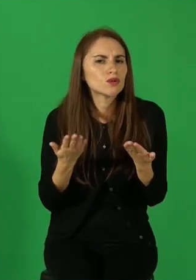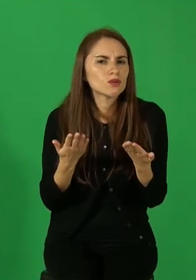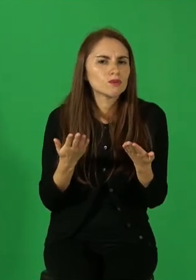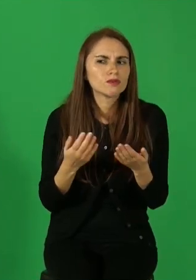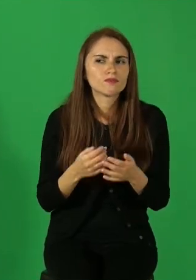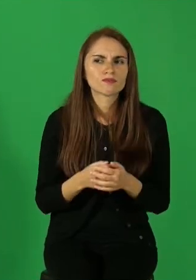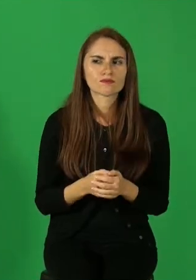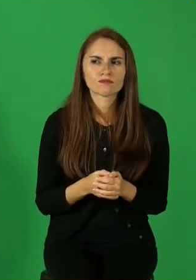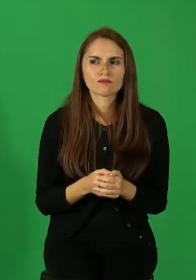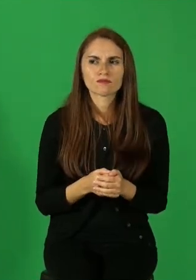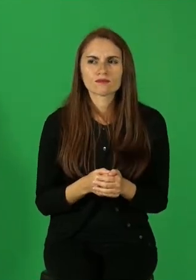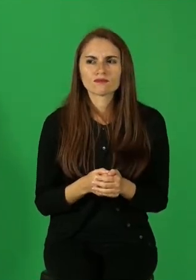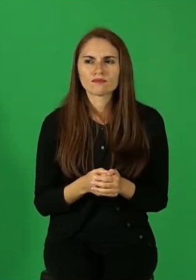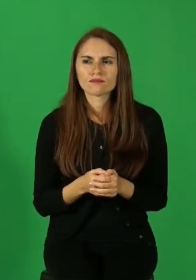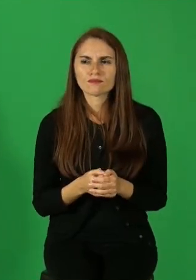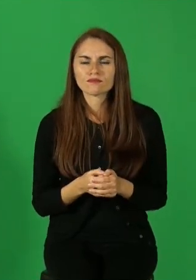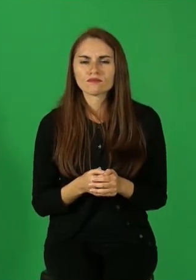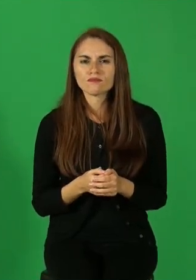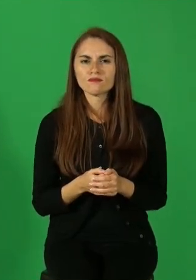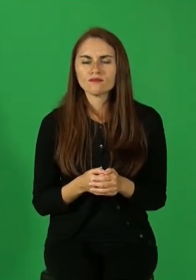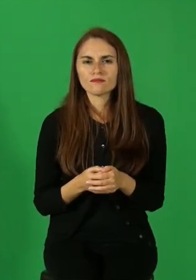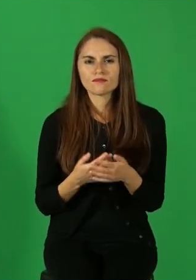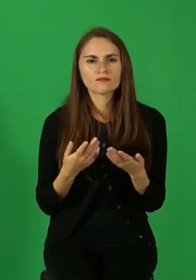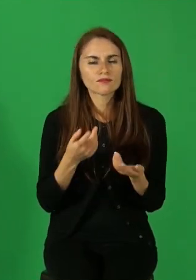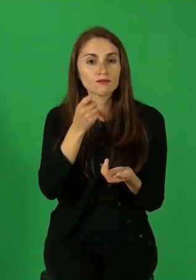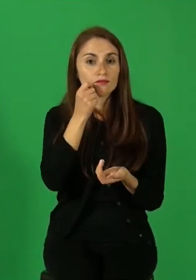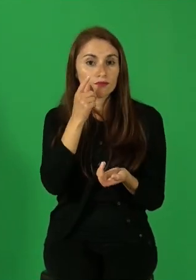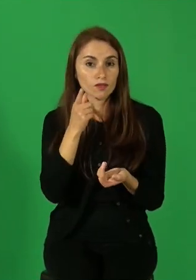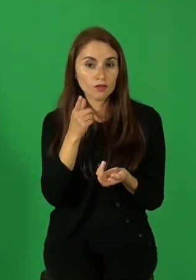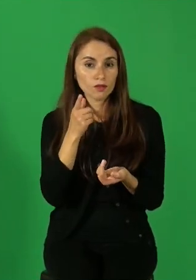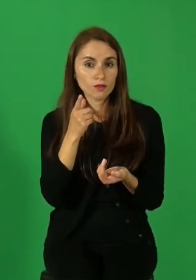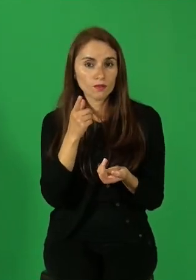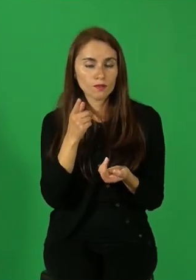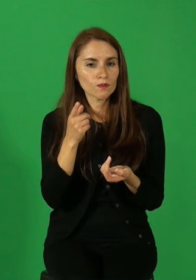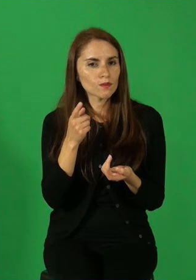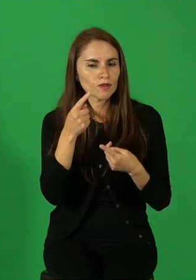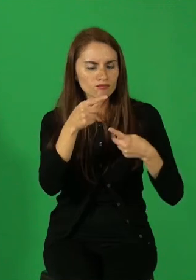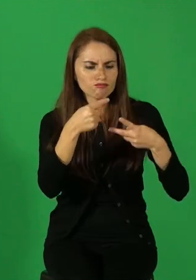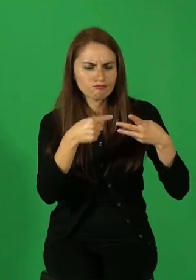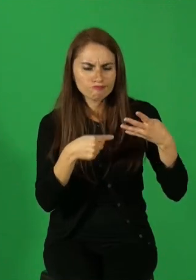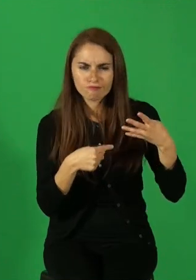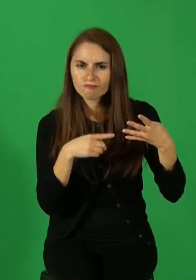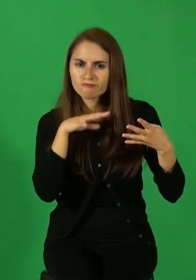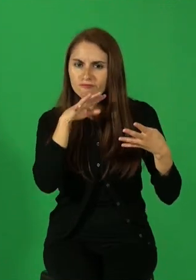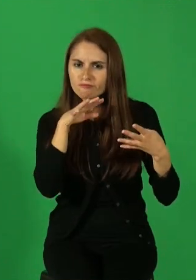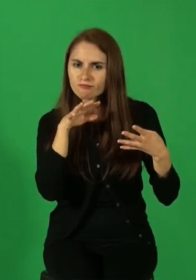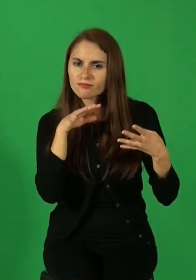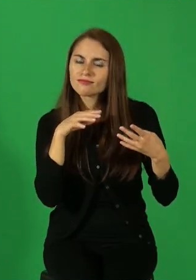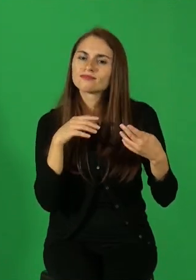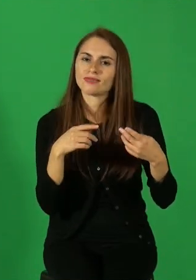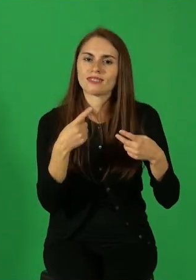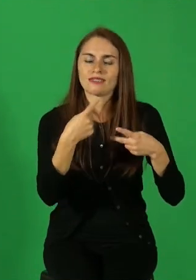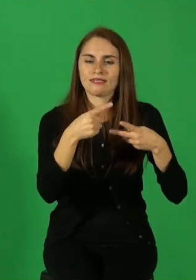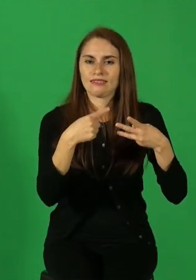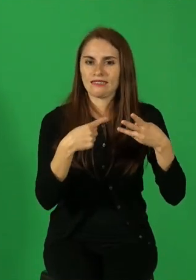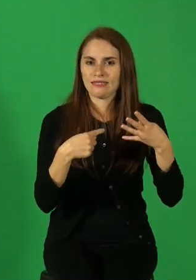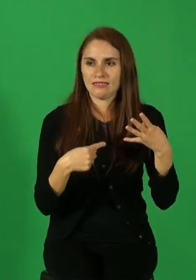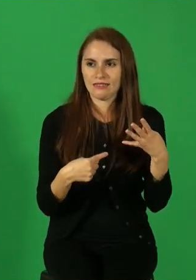ideas y pudieran relacionarse en torno al tema que se estaba tratando? Los mecanismos